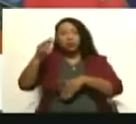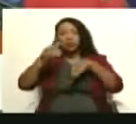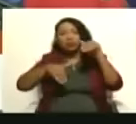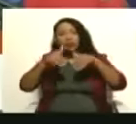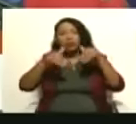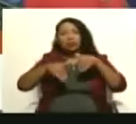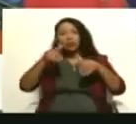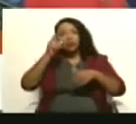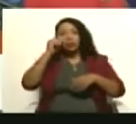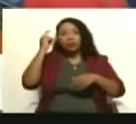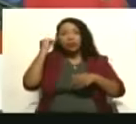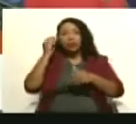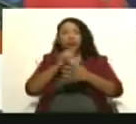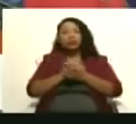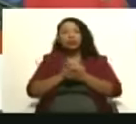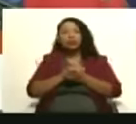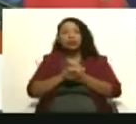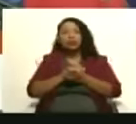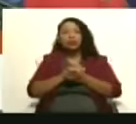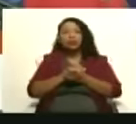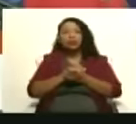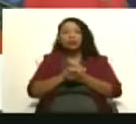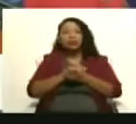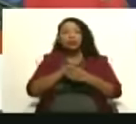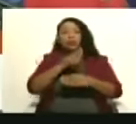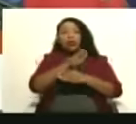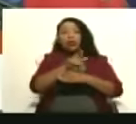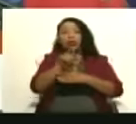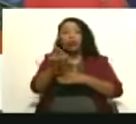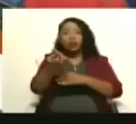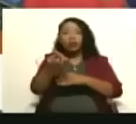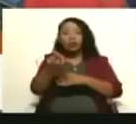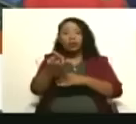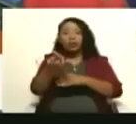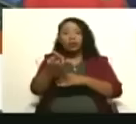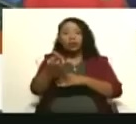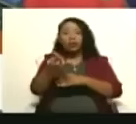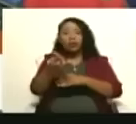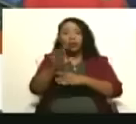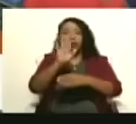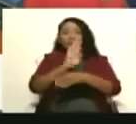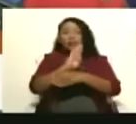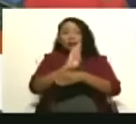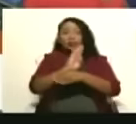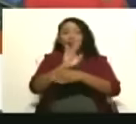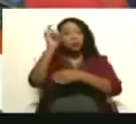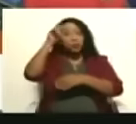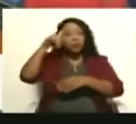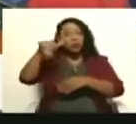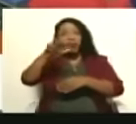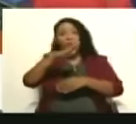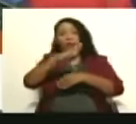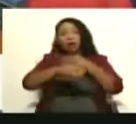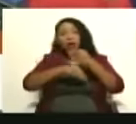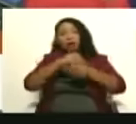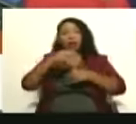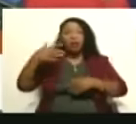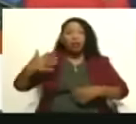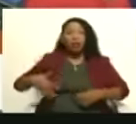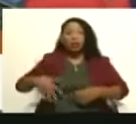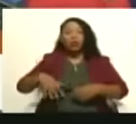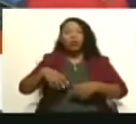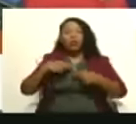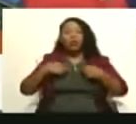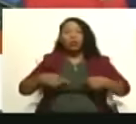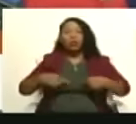de la electora, cuando sale ahí a proteger a nuestro pueblo, a garantizar su derecho humano, como